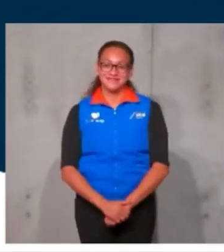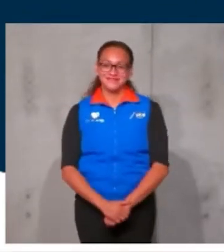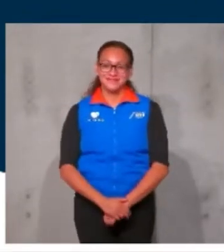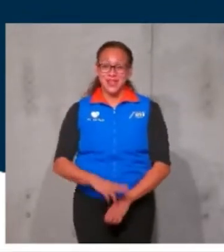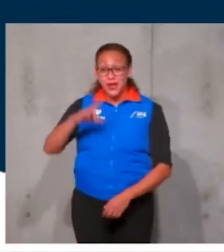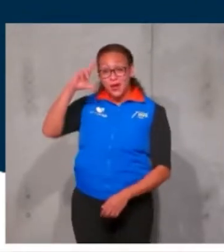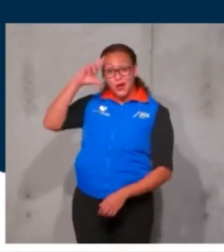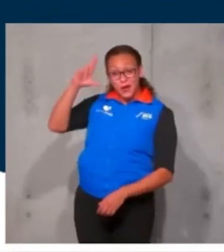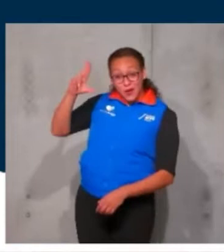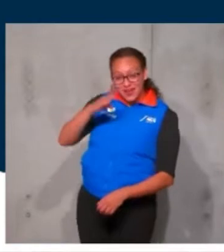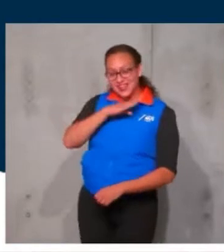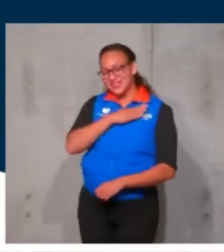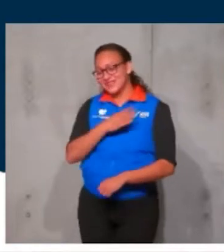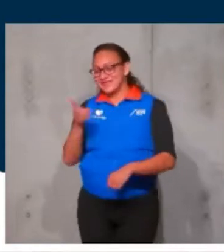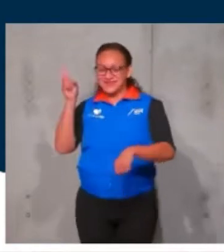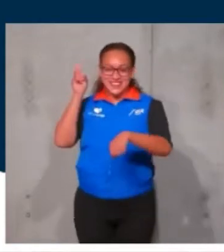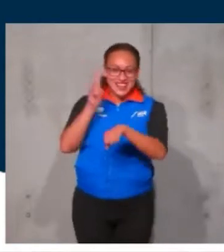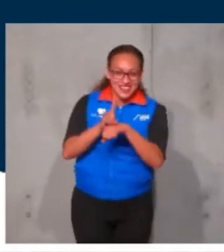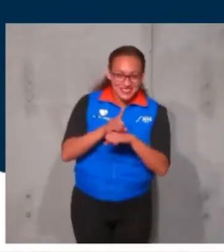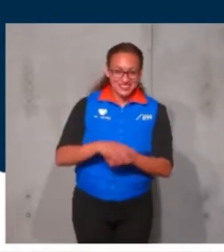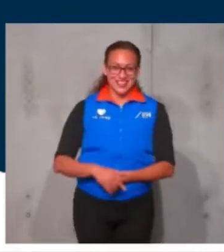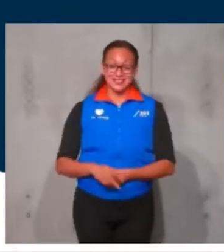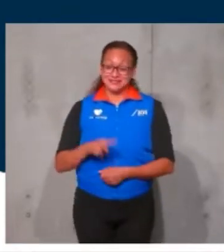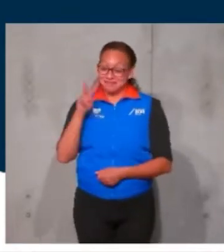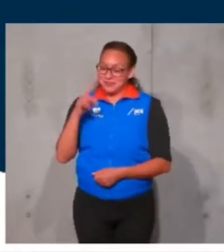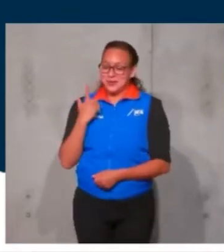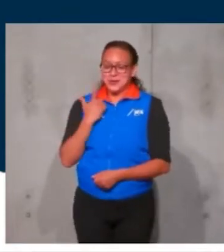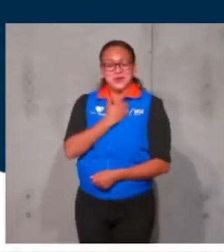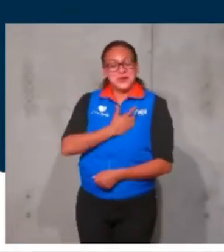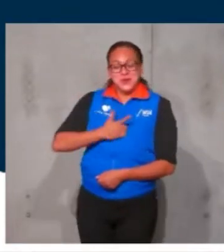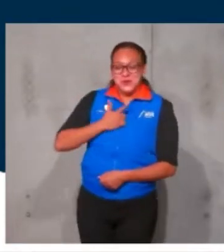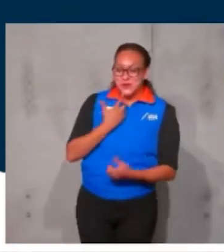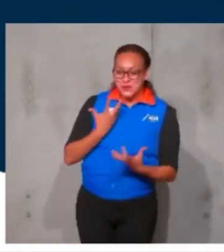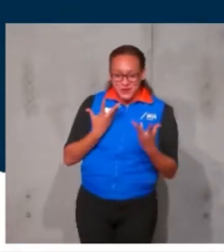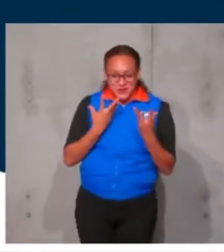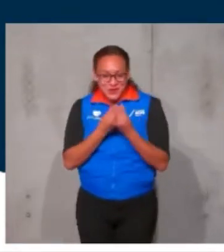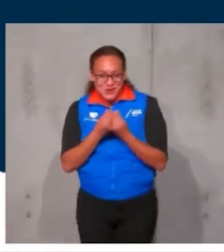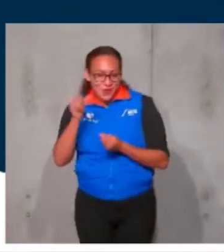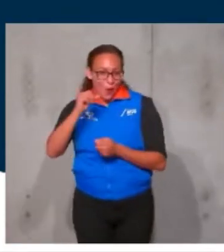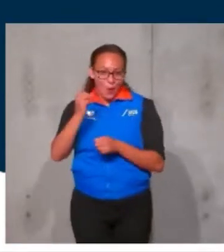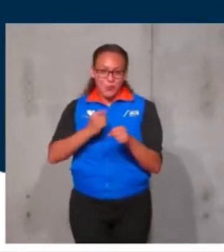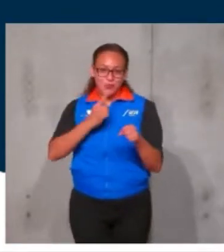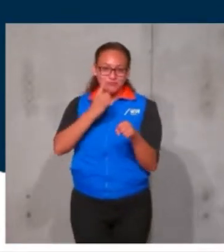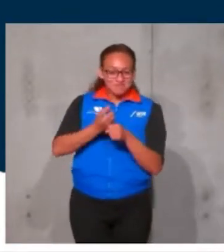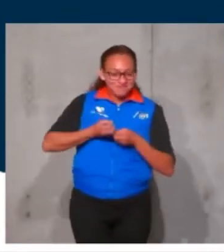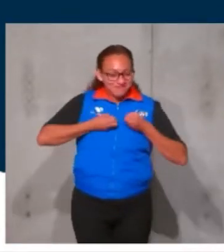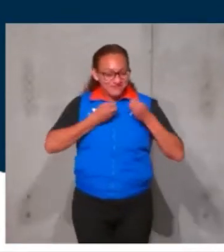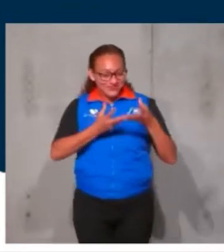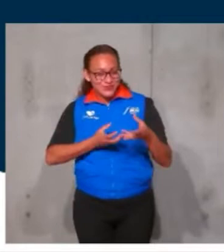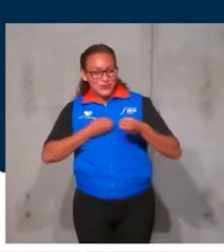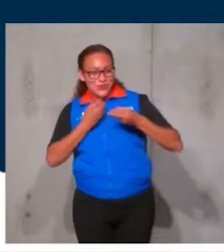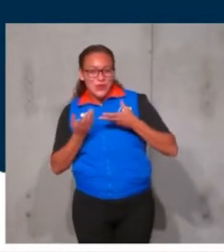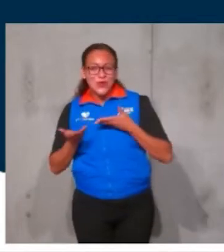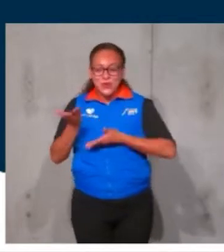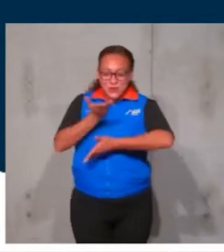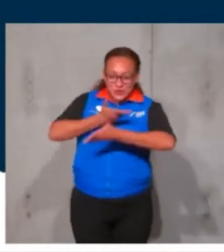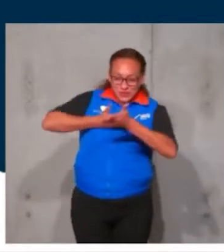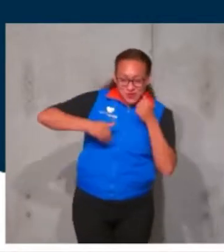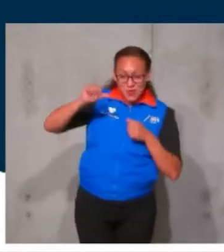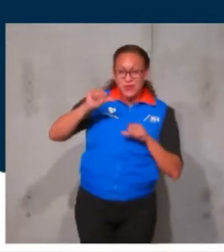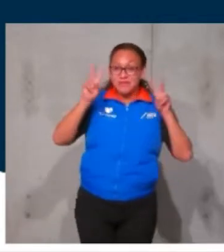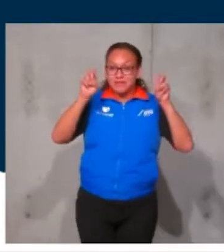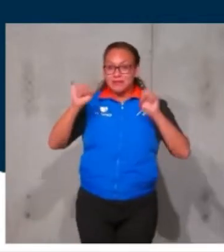Adelante. ¿Qué tal, Ivonne? Buenos días. Es un gusto estar aquí con ustedes y tener la oportunidad